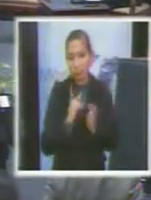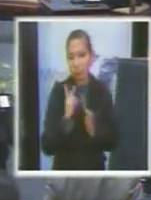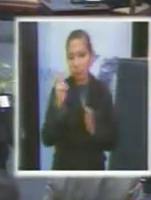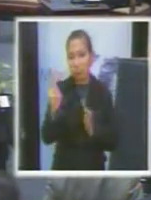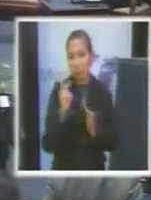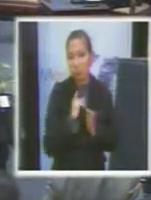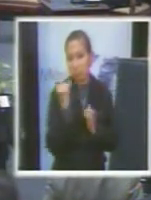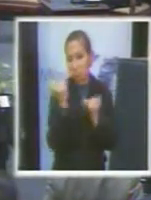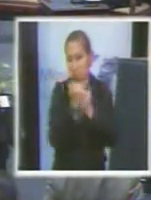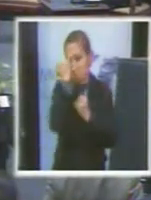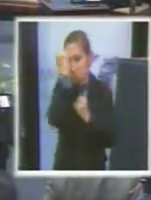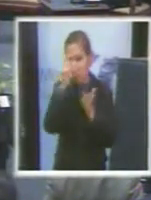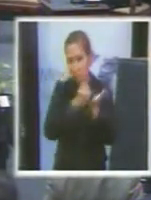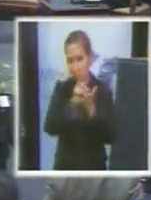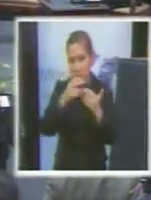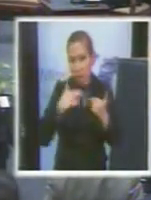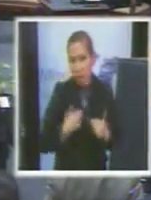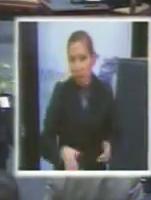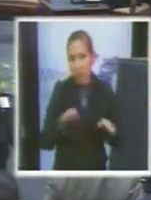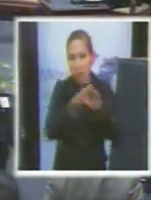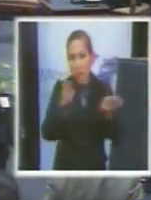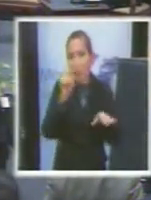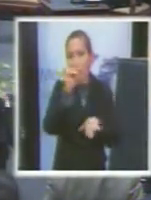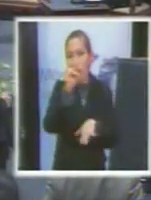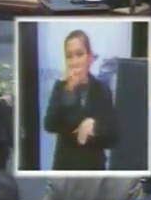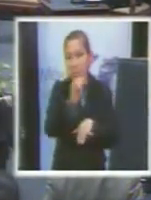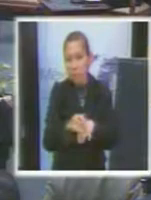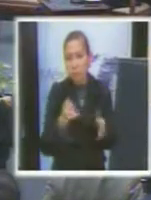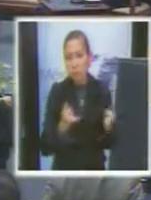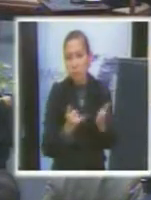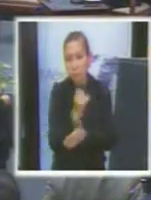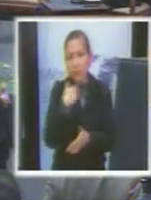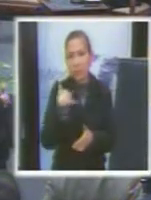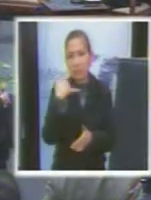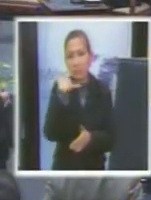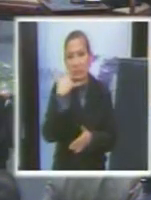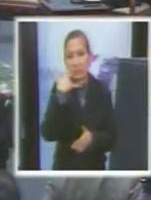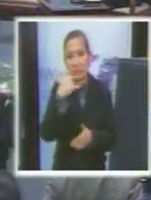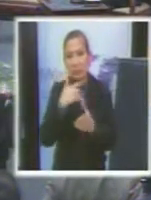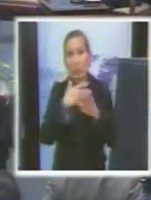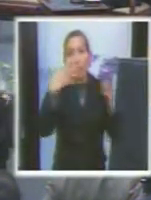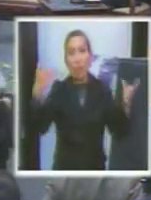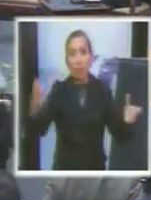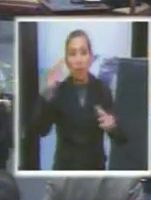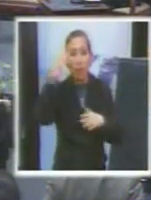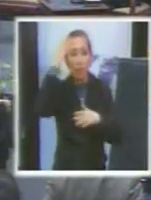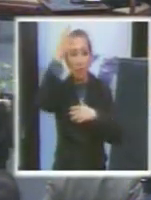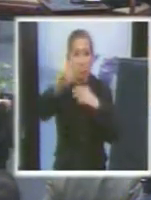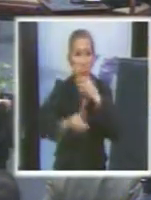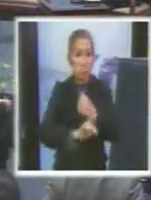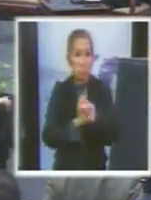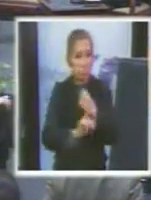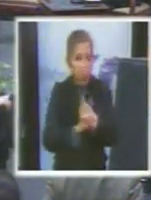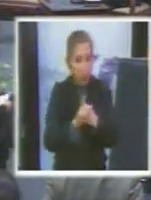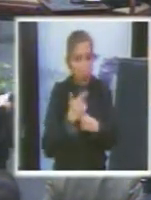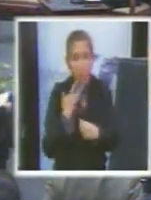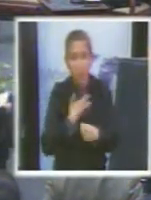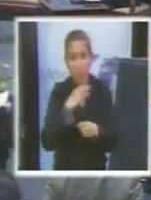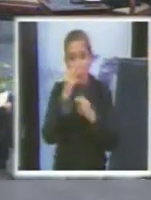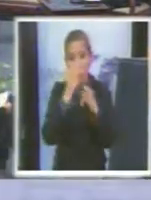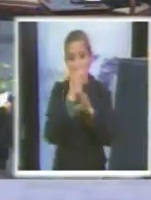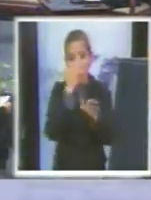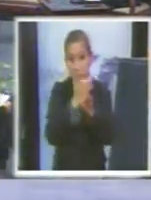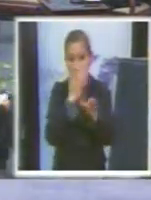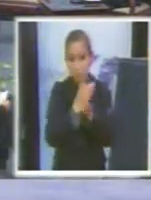compartimos: derechos humanos, democracia, lucha contra los grandes retos que enfrenta el mundo